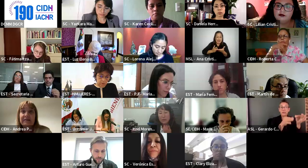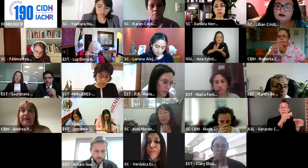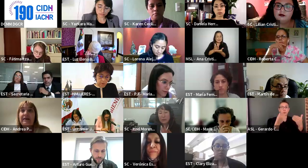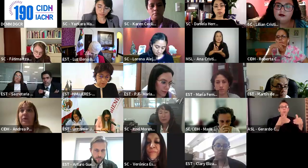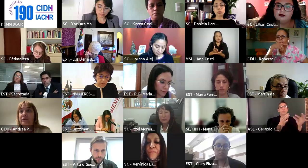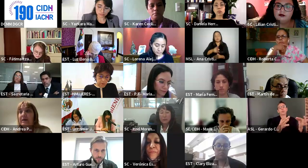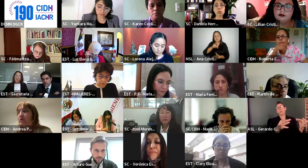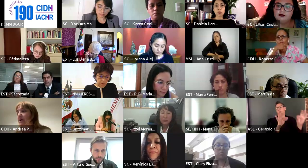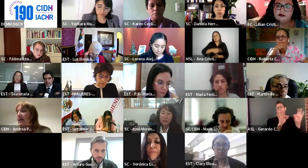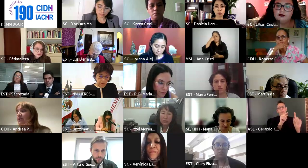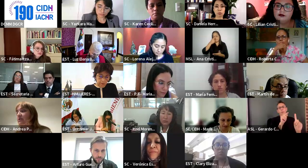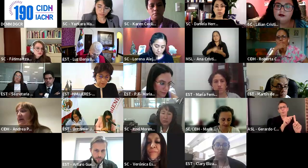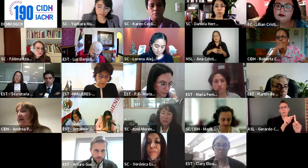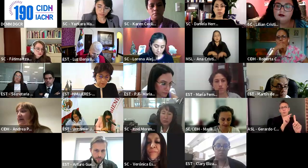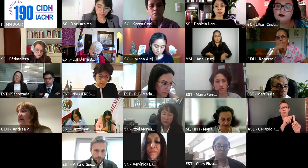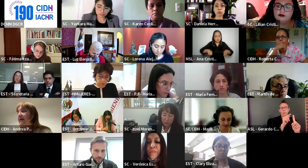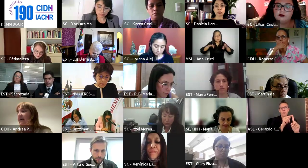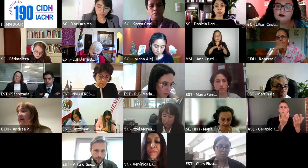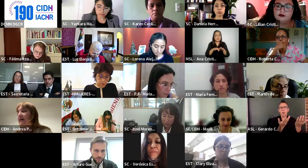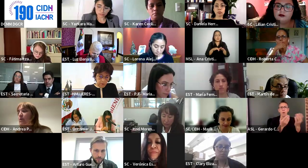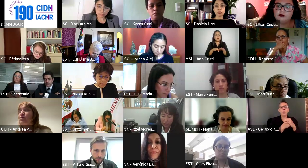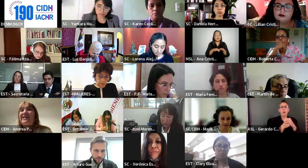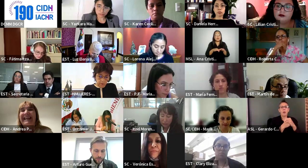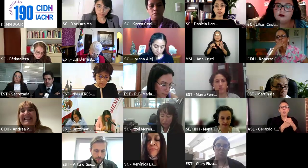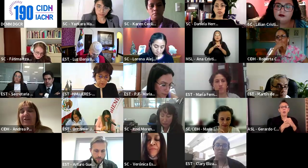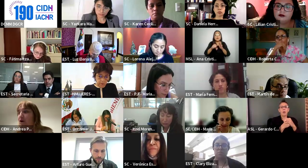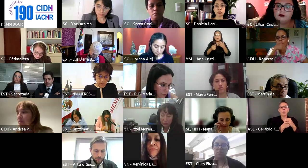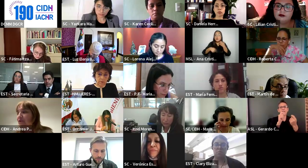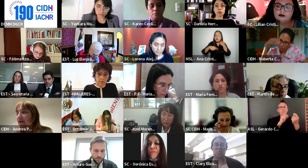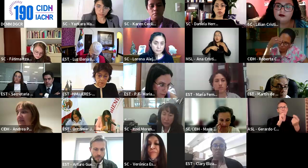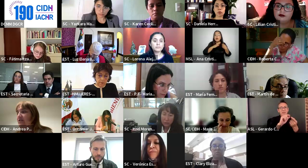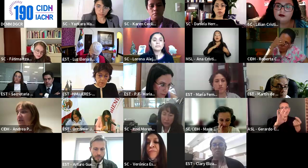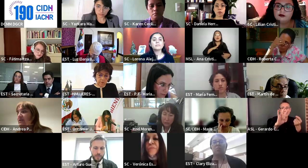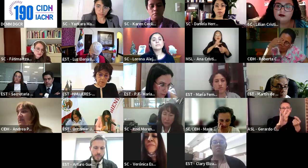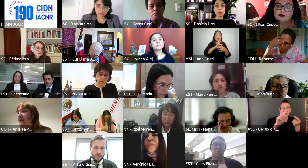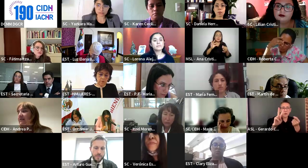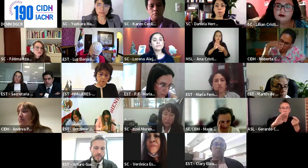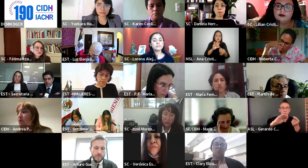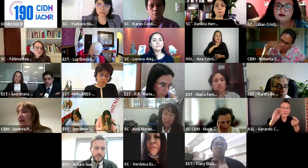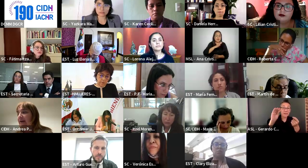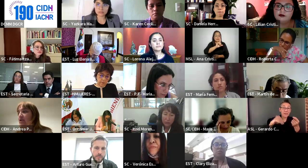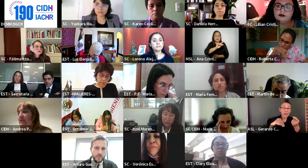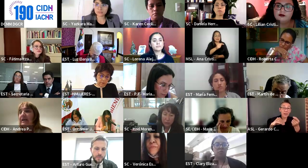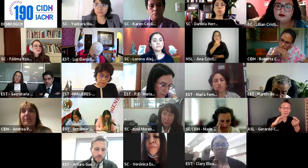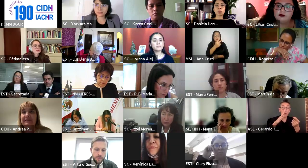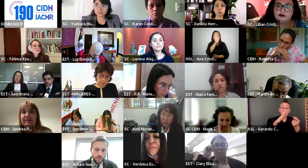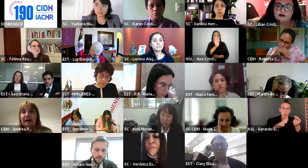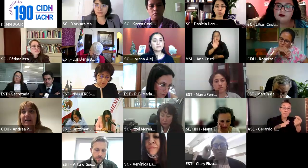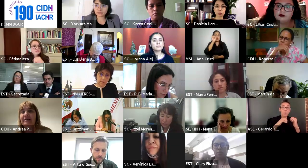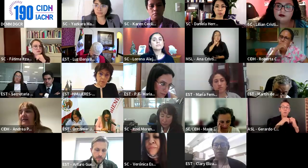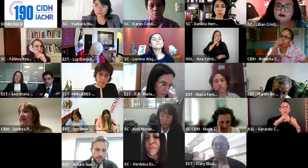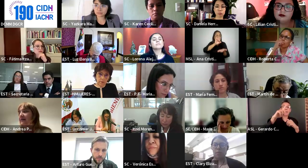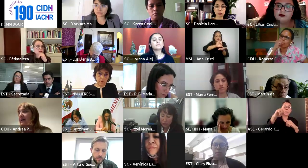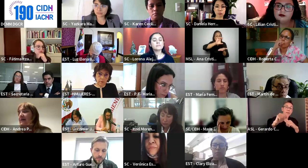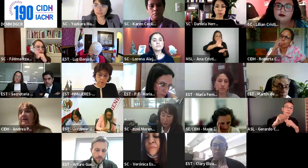crucial cuando estamos hablando de un 72% de mujeres con